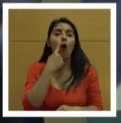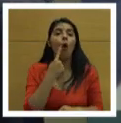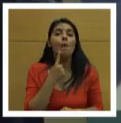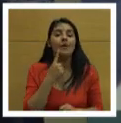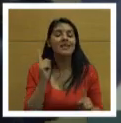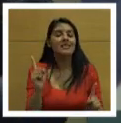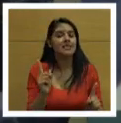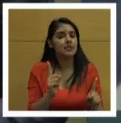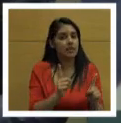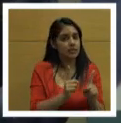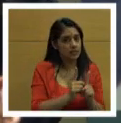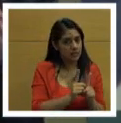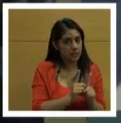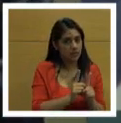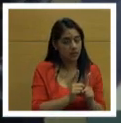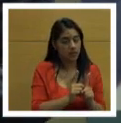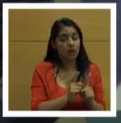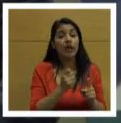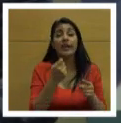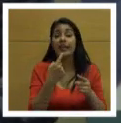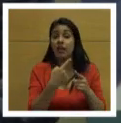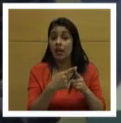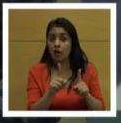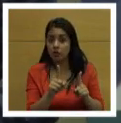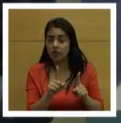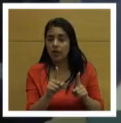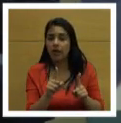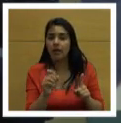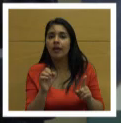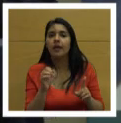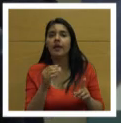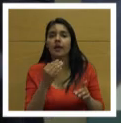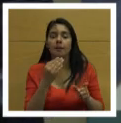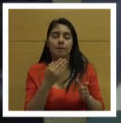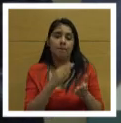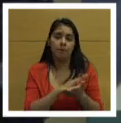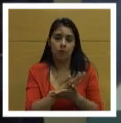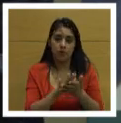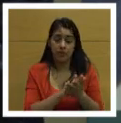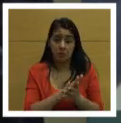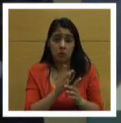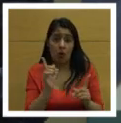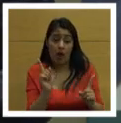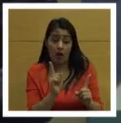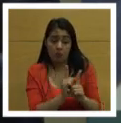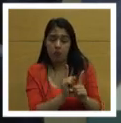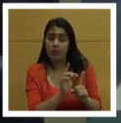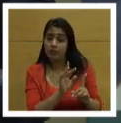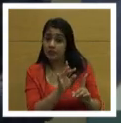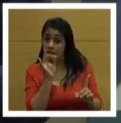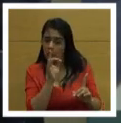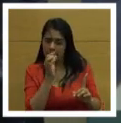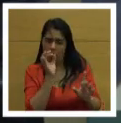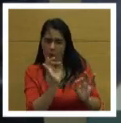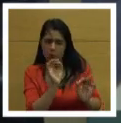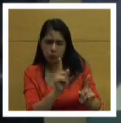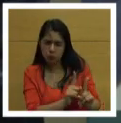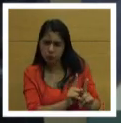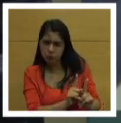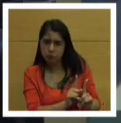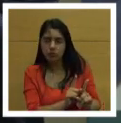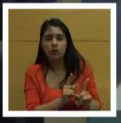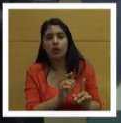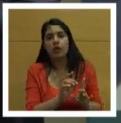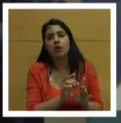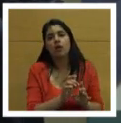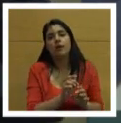acerque, no pudiendo haberse acercado, y otra cosa es la flagrancia, ¿cierto?, que si se encuentra el sujeto, perfecto, pero muchas veces no se va a encontrar el sujeto en